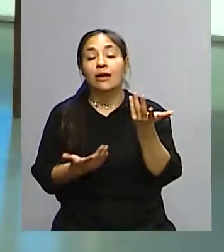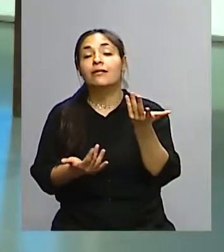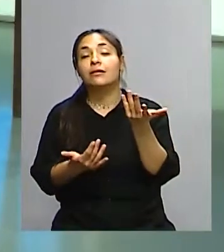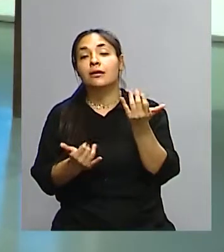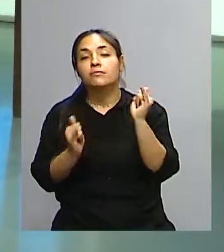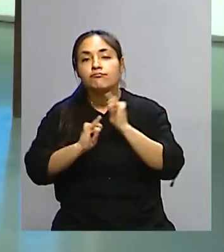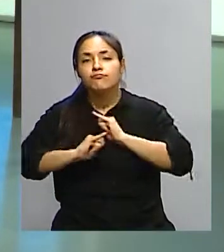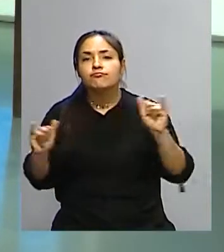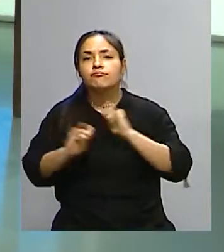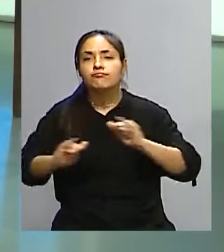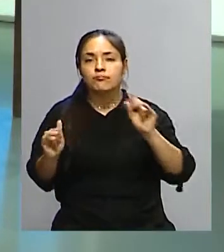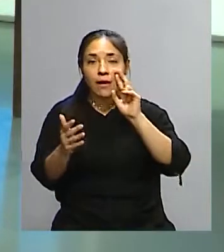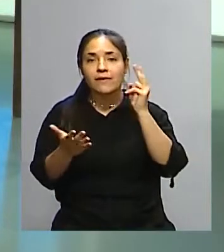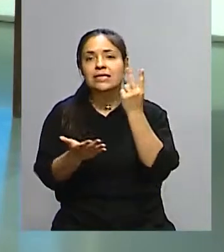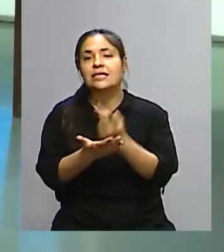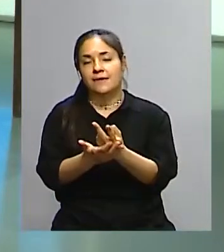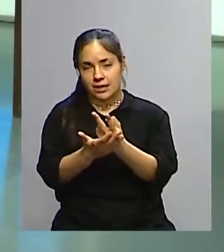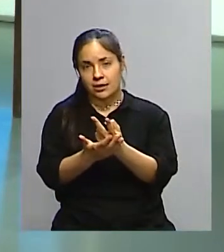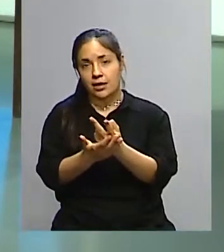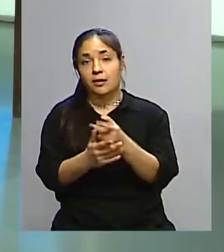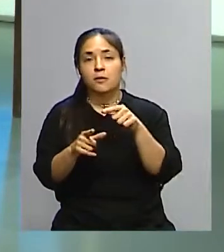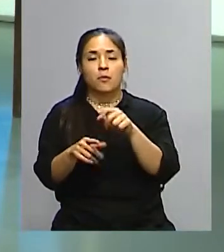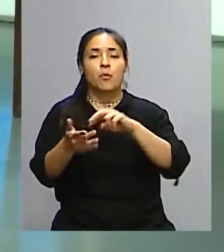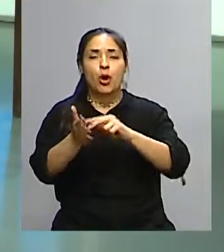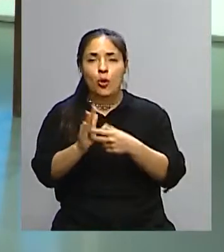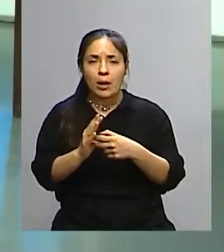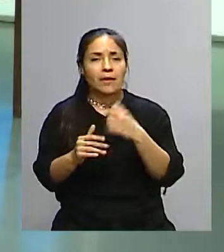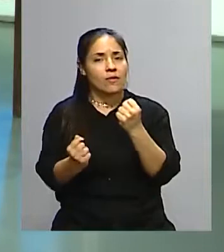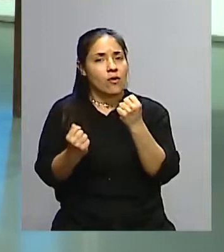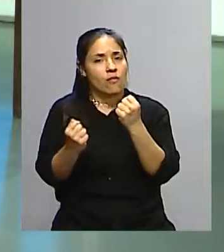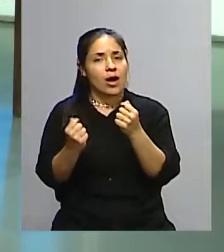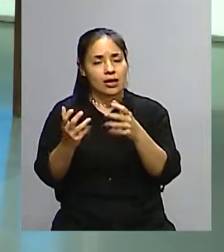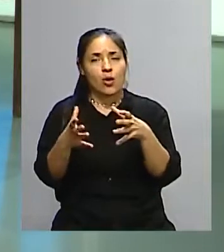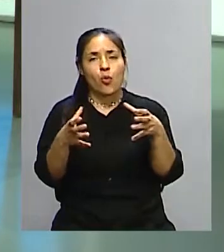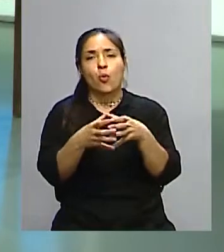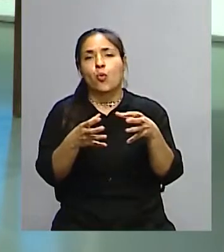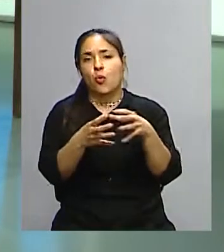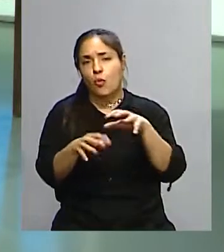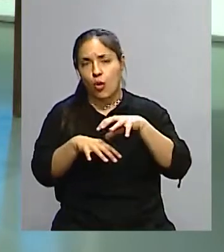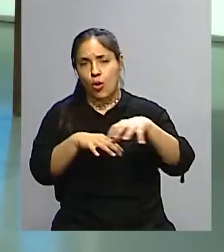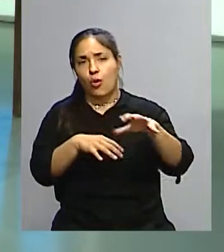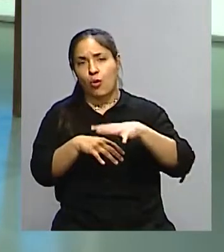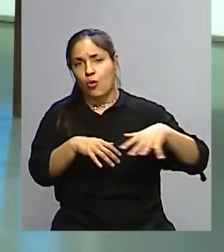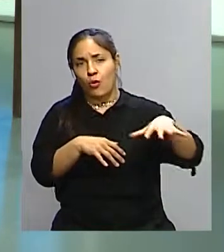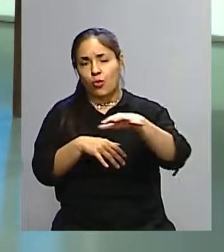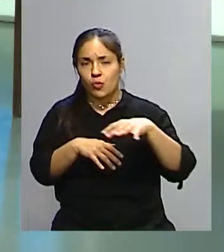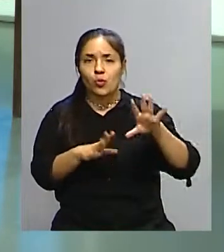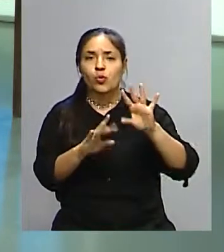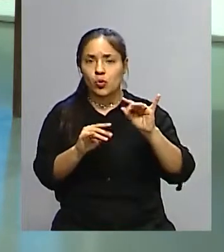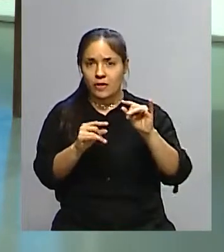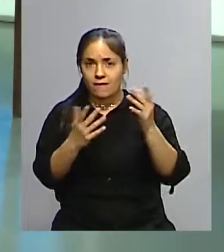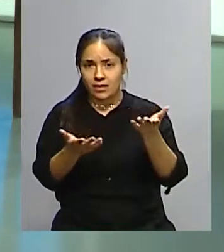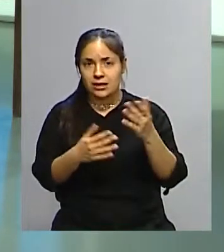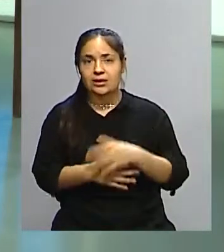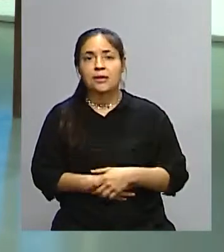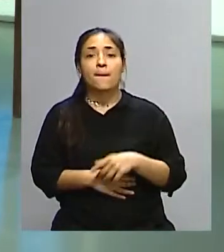esta problemática, que es una problemática muy fuerte en este grupo poblacional, porque se da fundamentalmente al